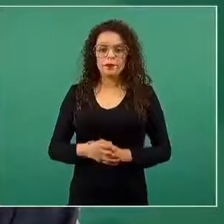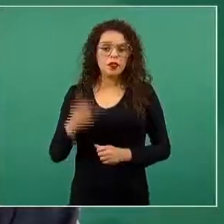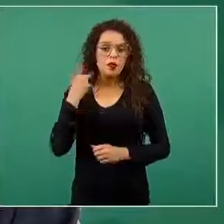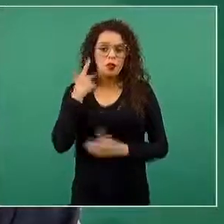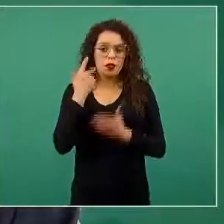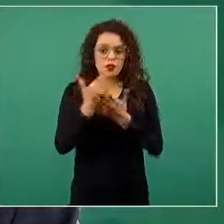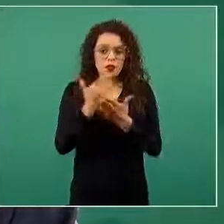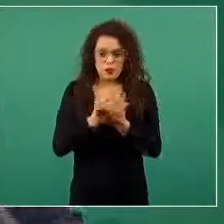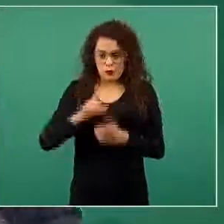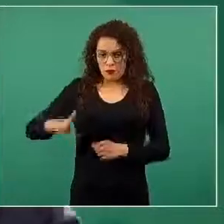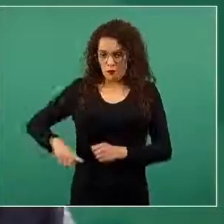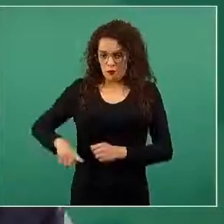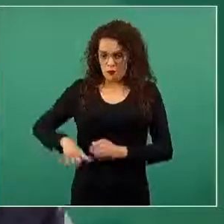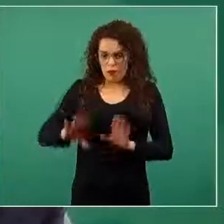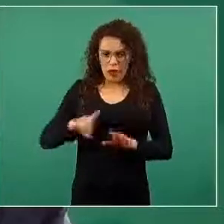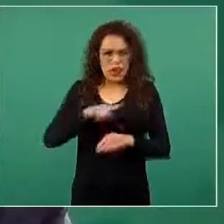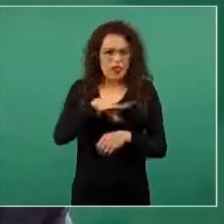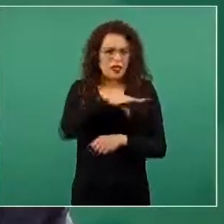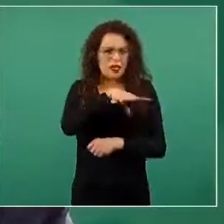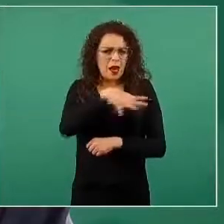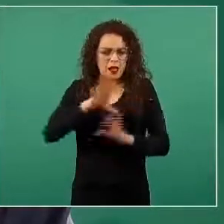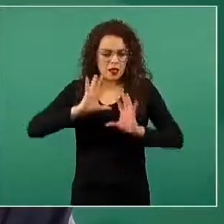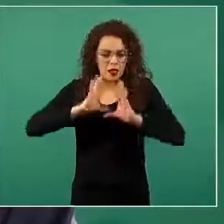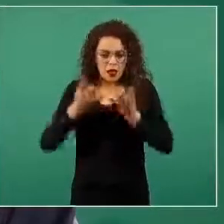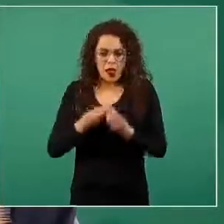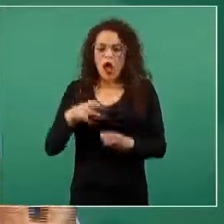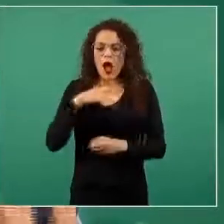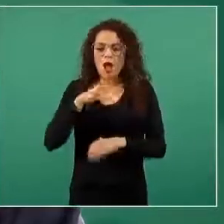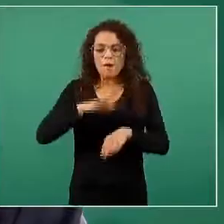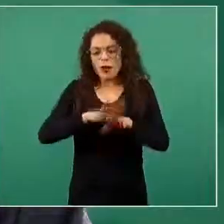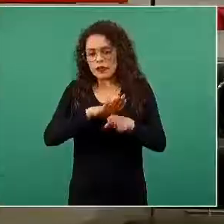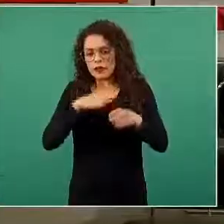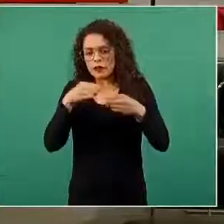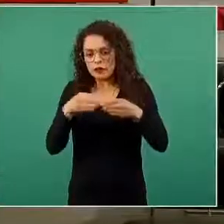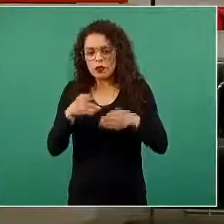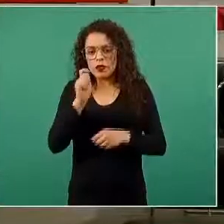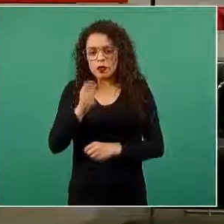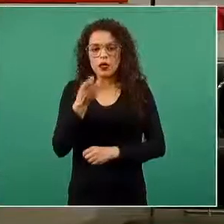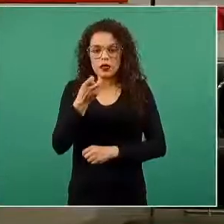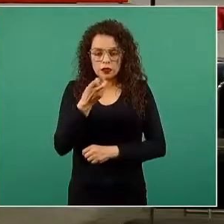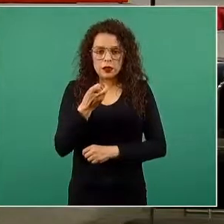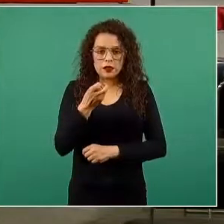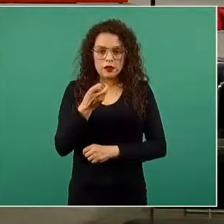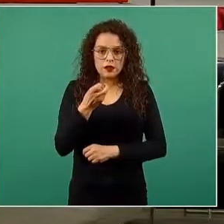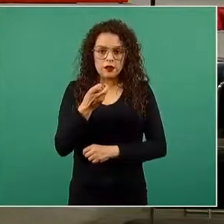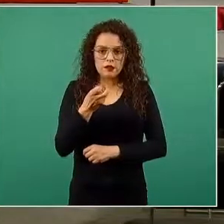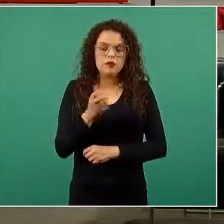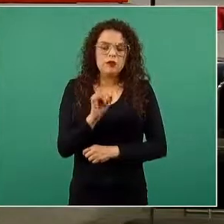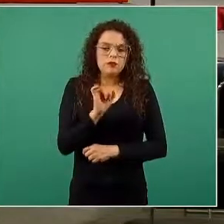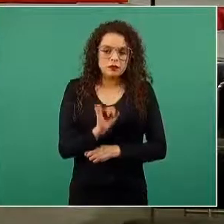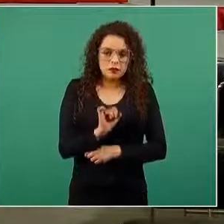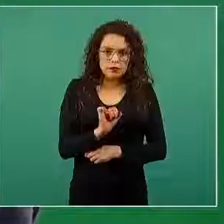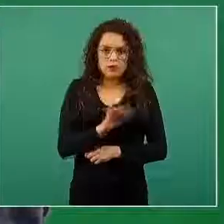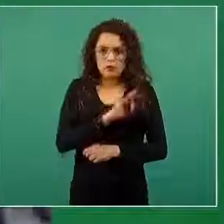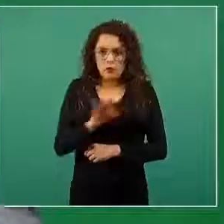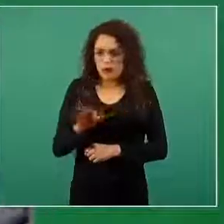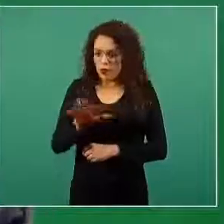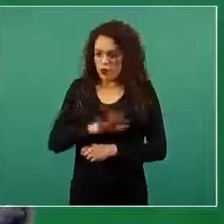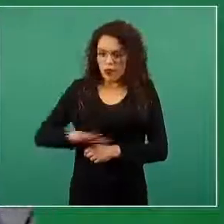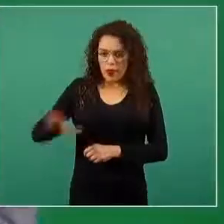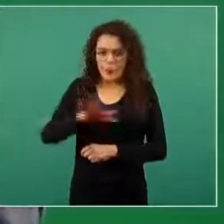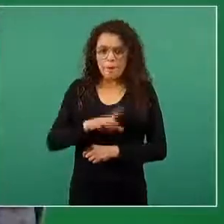general tienen aplicaciones específicas donde hay estas condiciones para que las